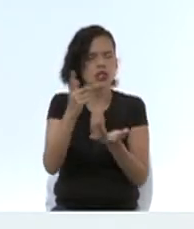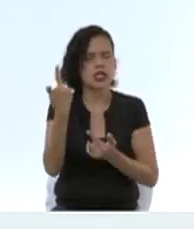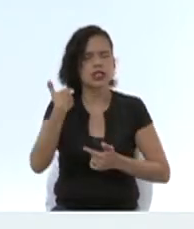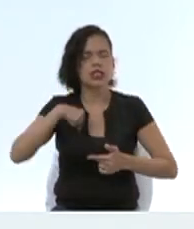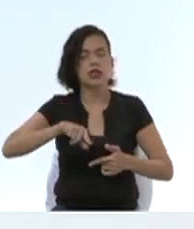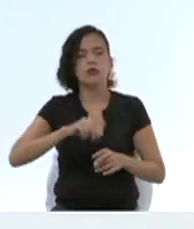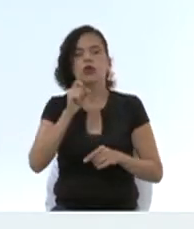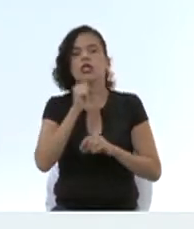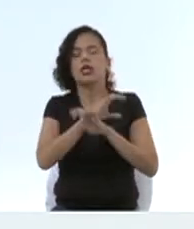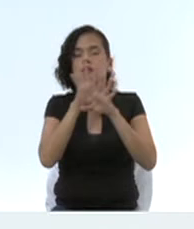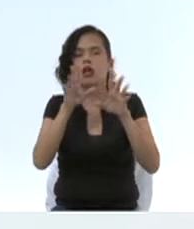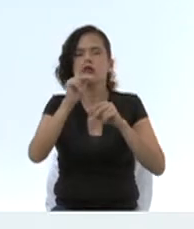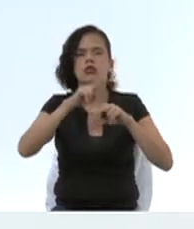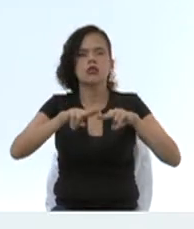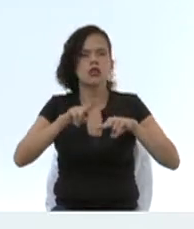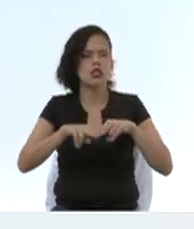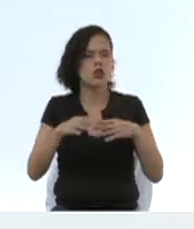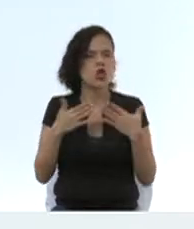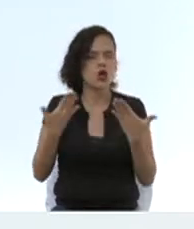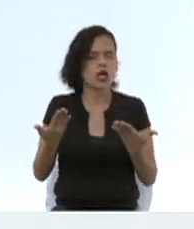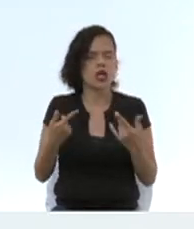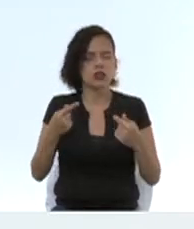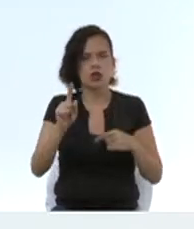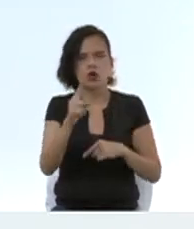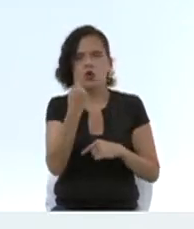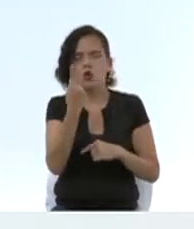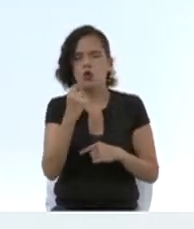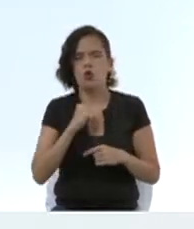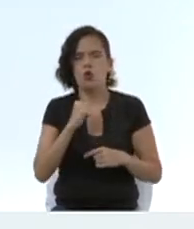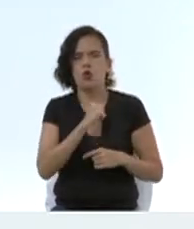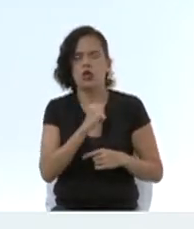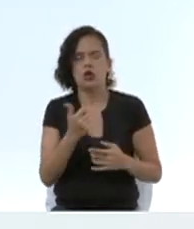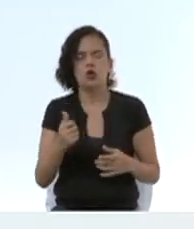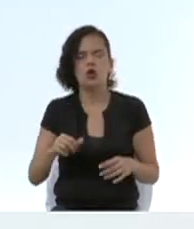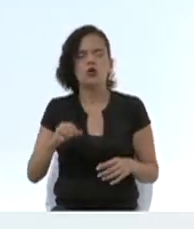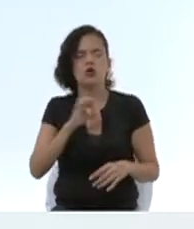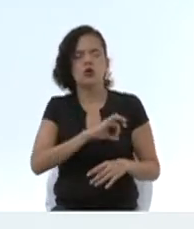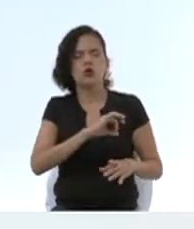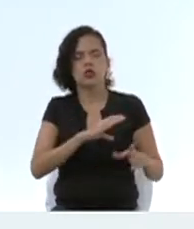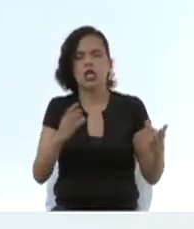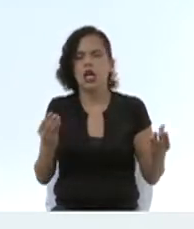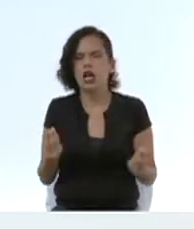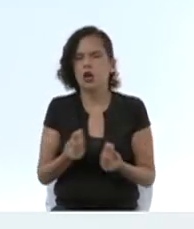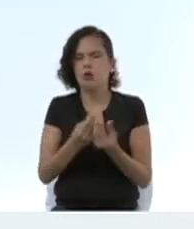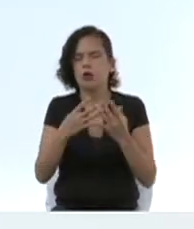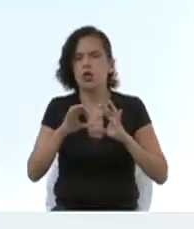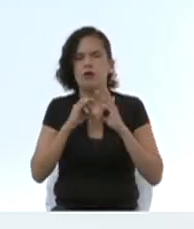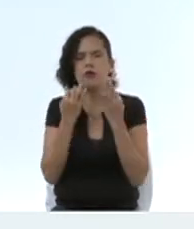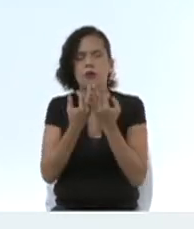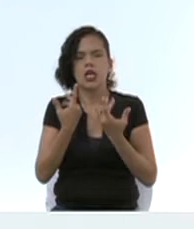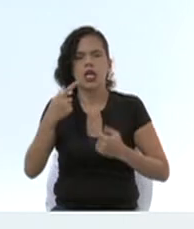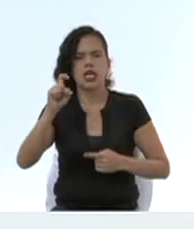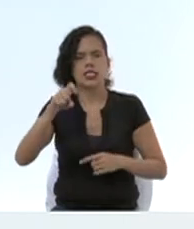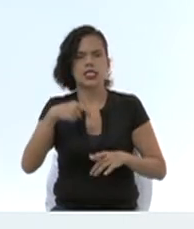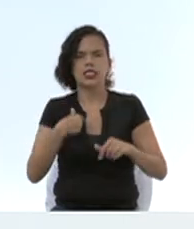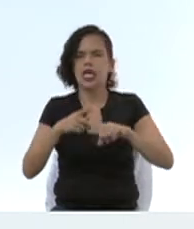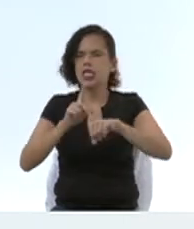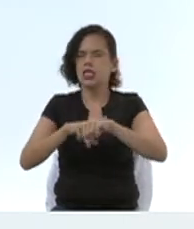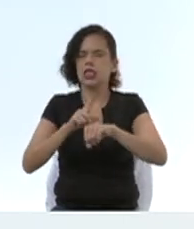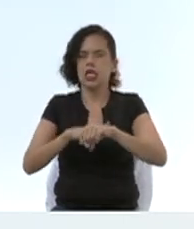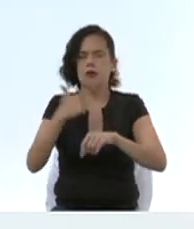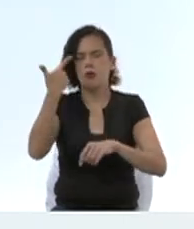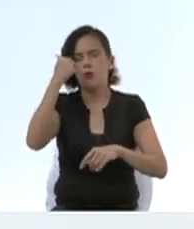considerar ese niño desde lo que es un ser único, un ser social acompañado de una familia, que necesita el tiempo